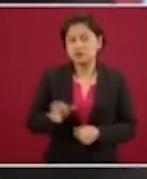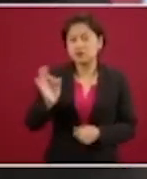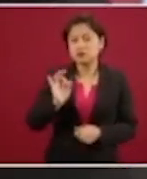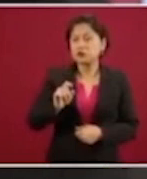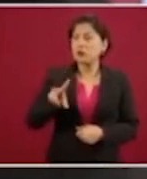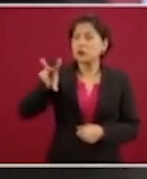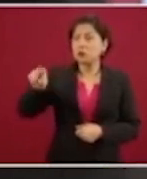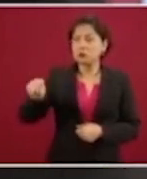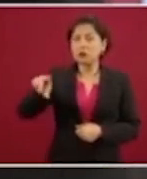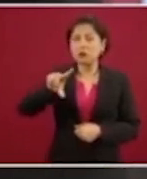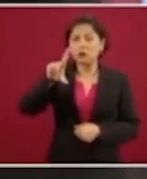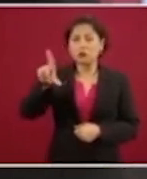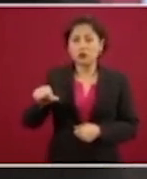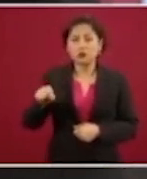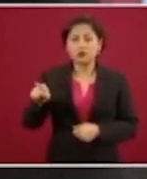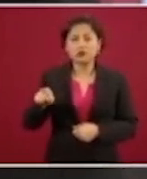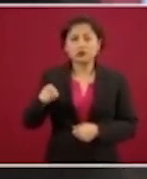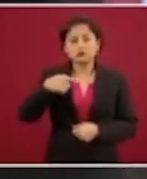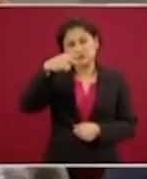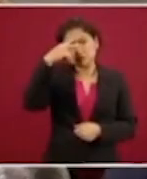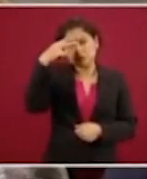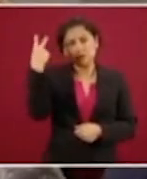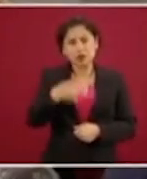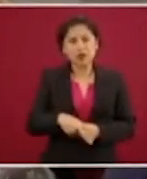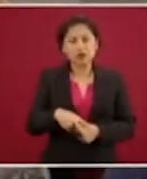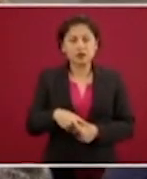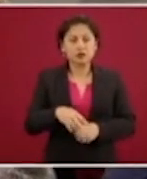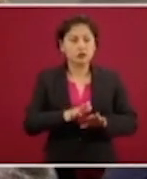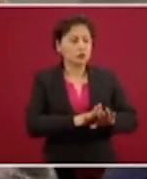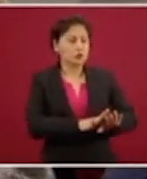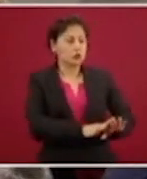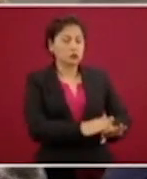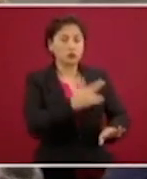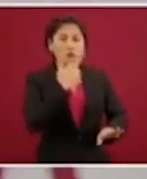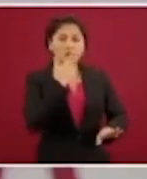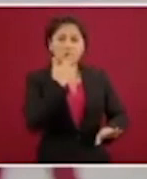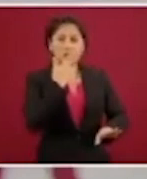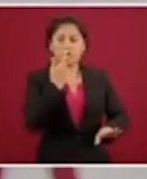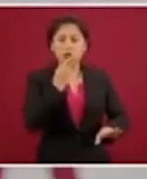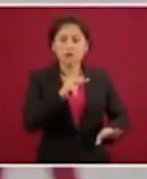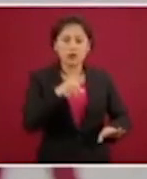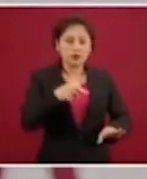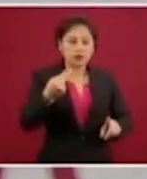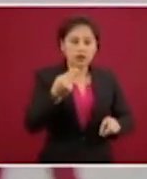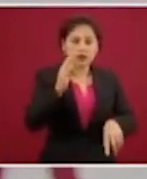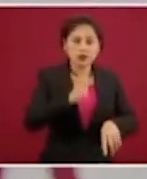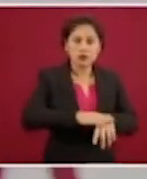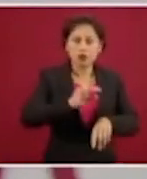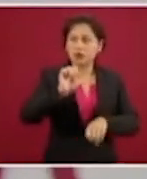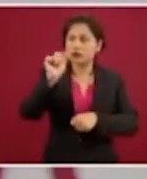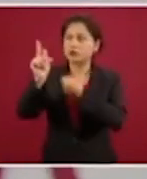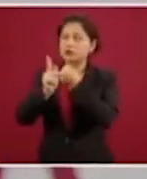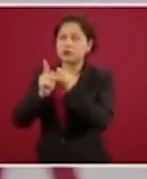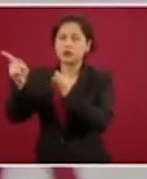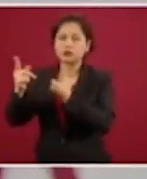suministros. Sería un país que por su actuación no merecería la cooperación internacional.